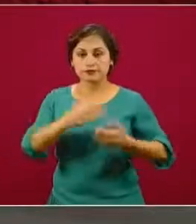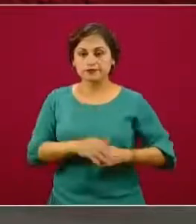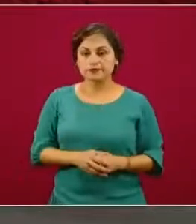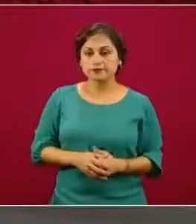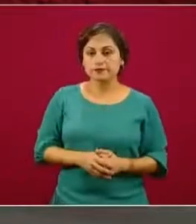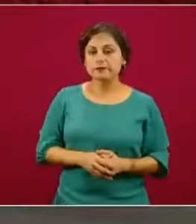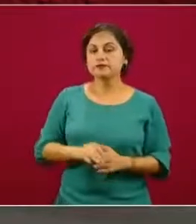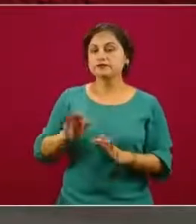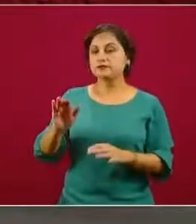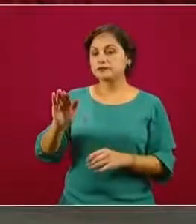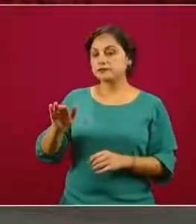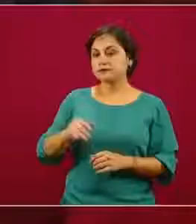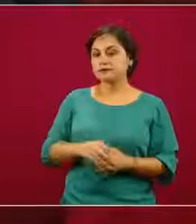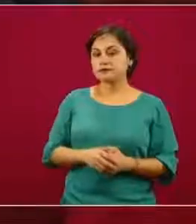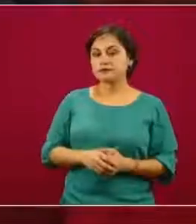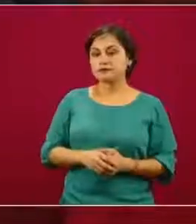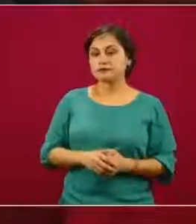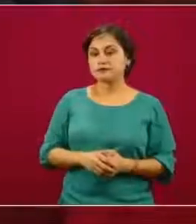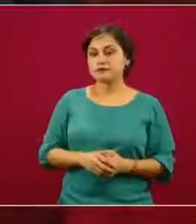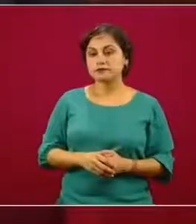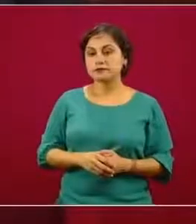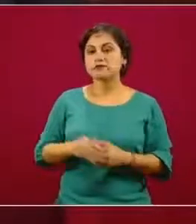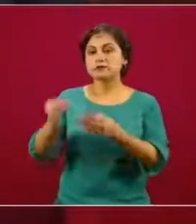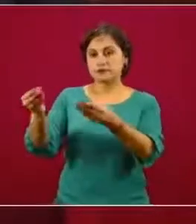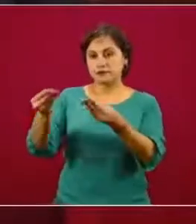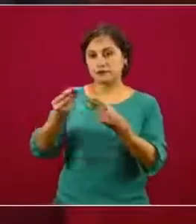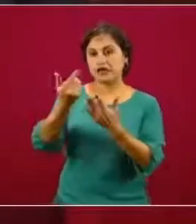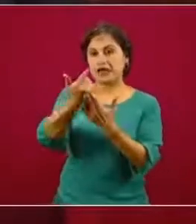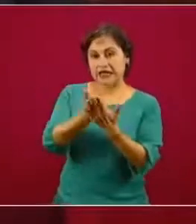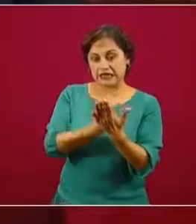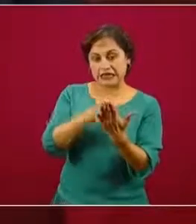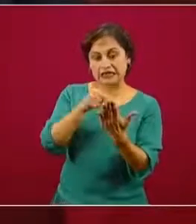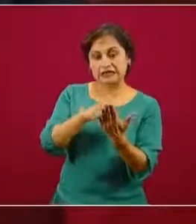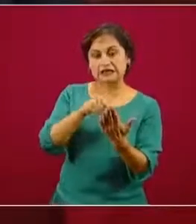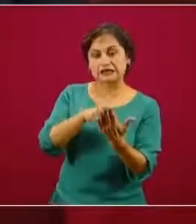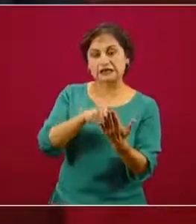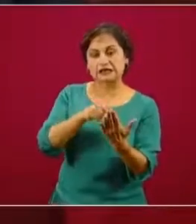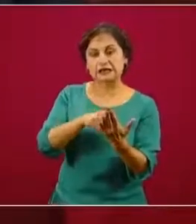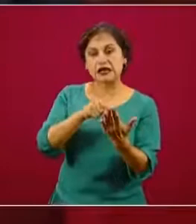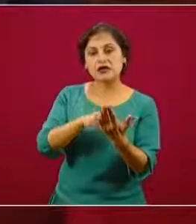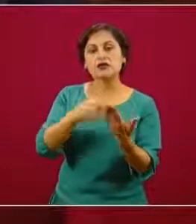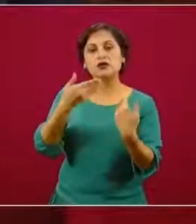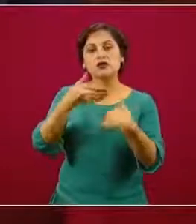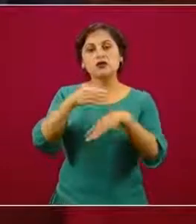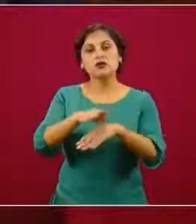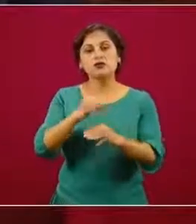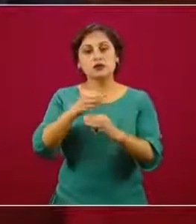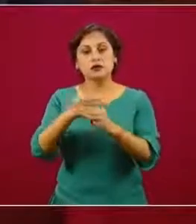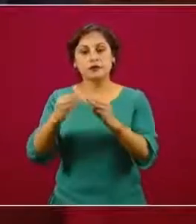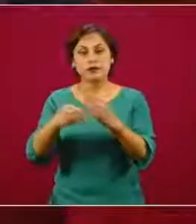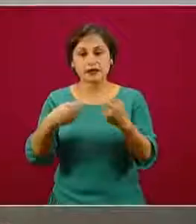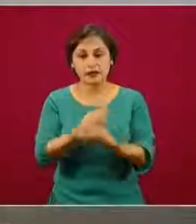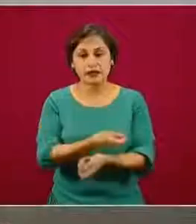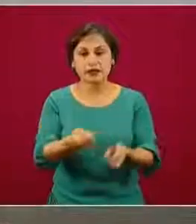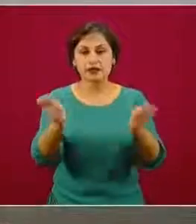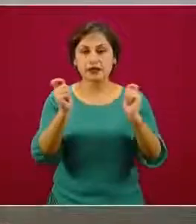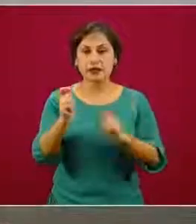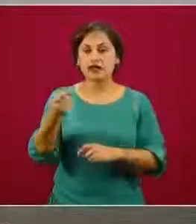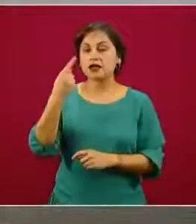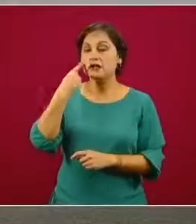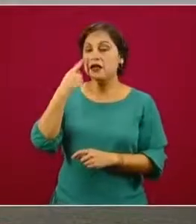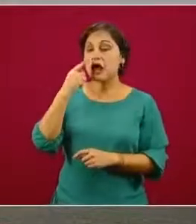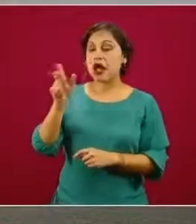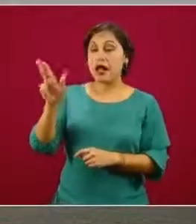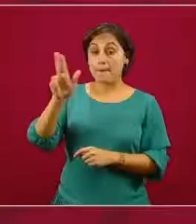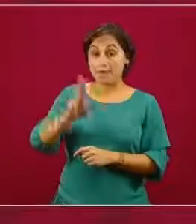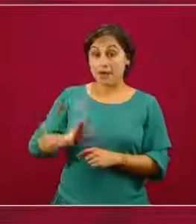nos pudiera justamente poner a disposición un listado sobre cómo se han repartido los insumos médicos los martes por hospitales. Generalmente lo actualizamos,